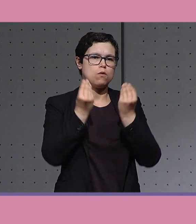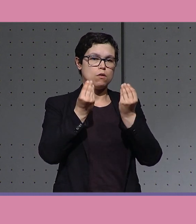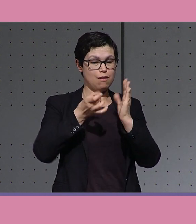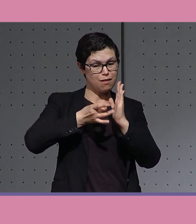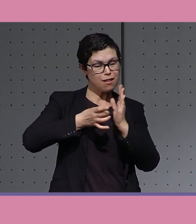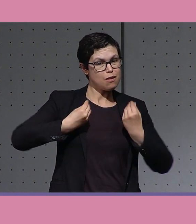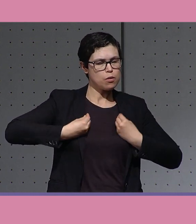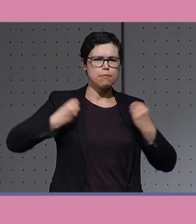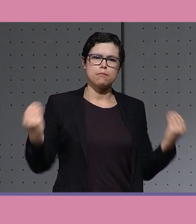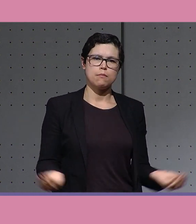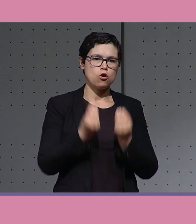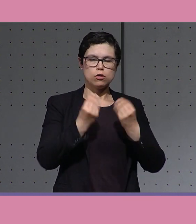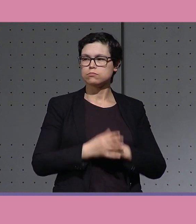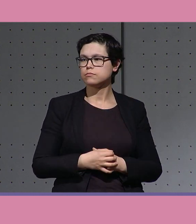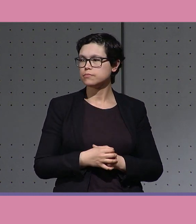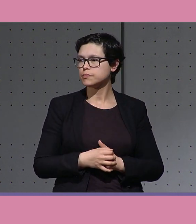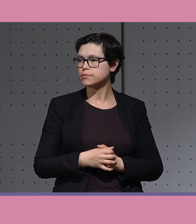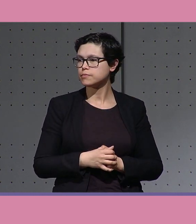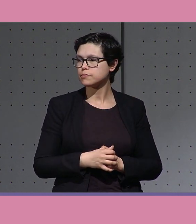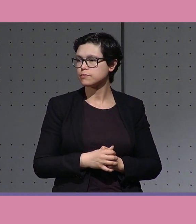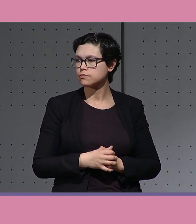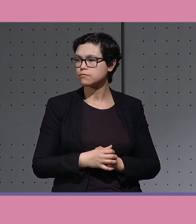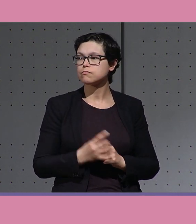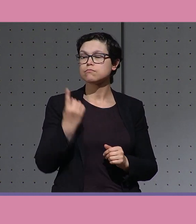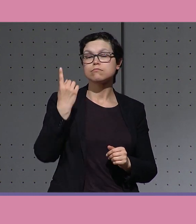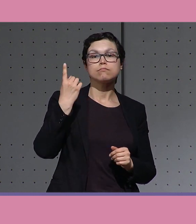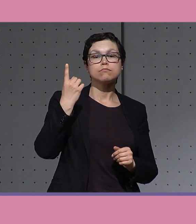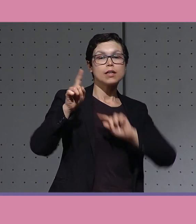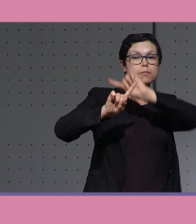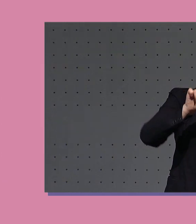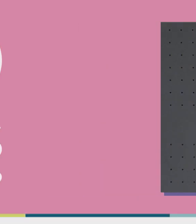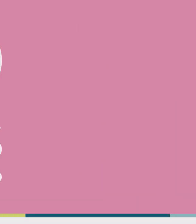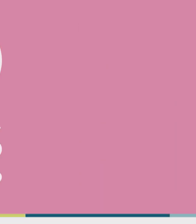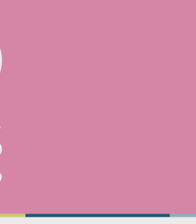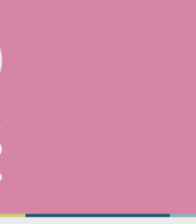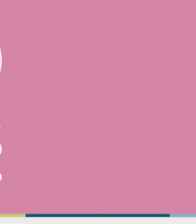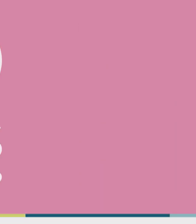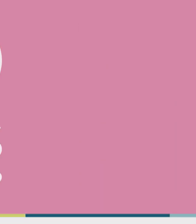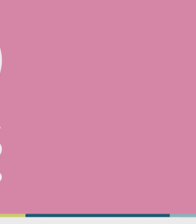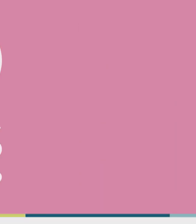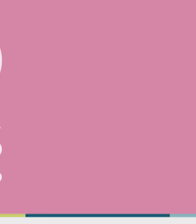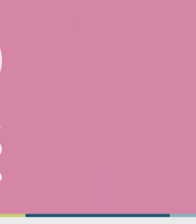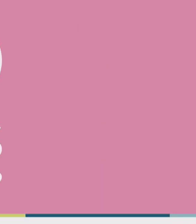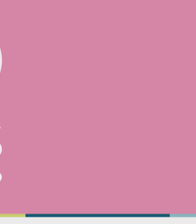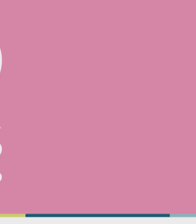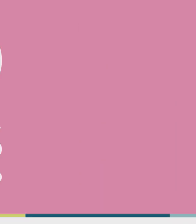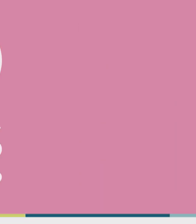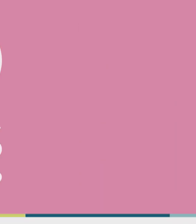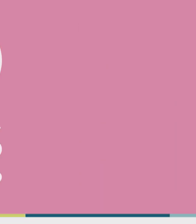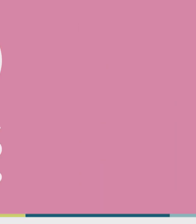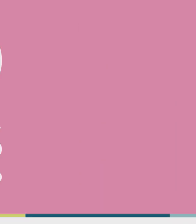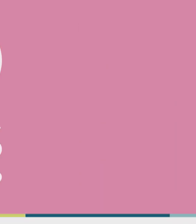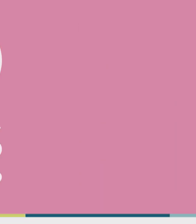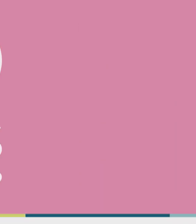mejor. Sí. Bueno, es una pregunta para Carmen, creo que es tu nombre. Nosotros estamos encontrando